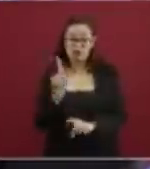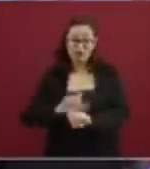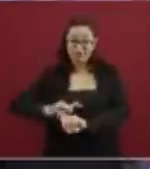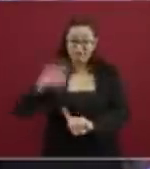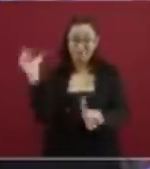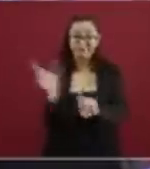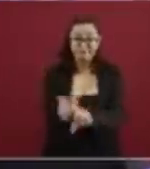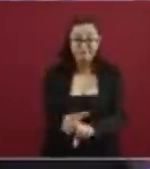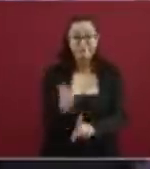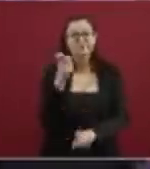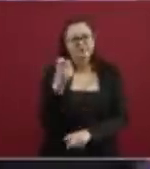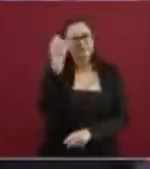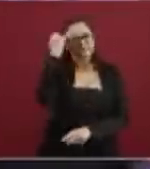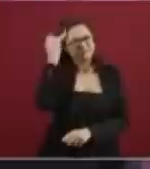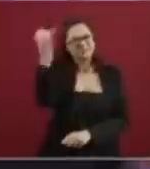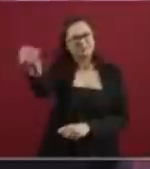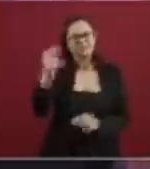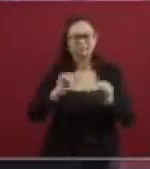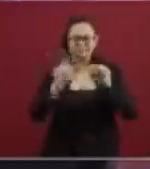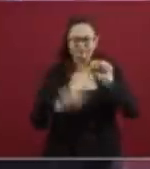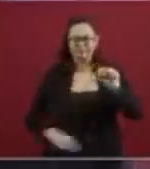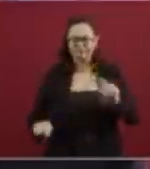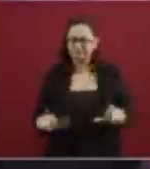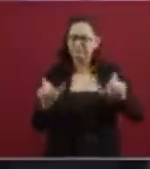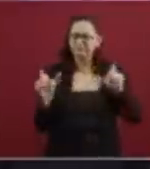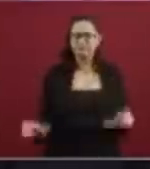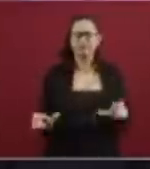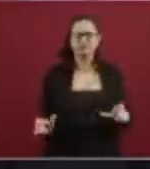Nacional, para proteger a todo el pueblo,